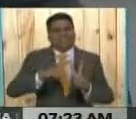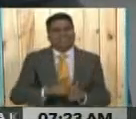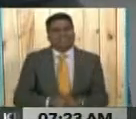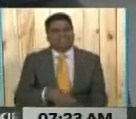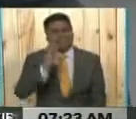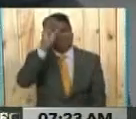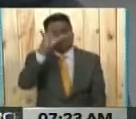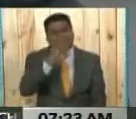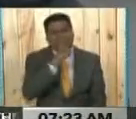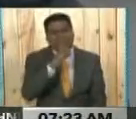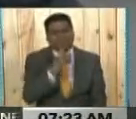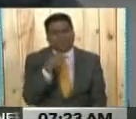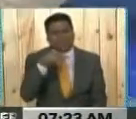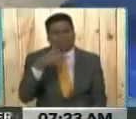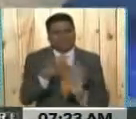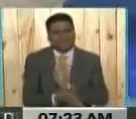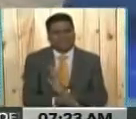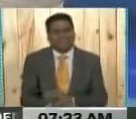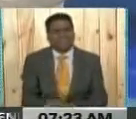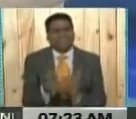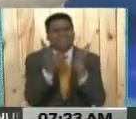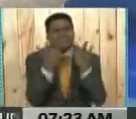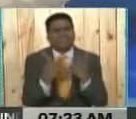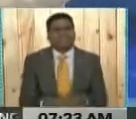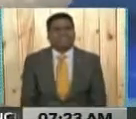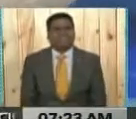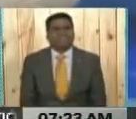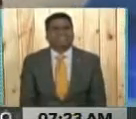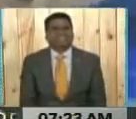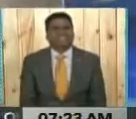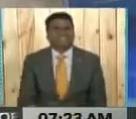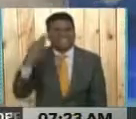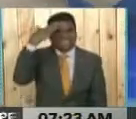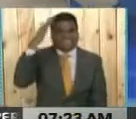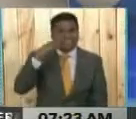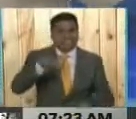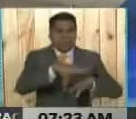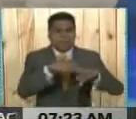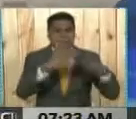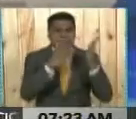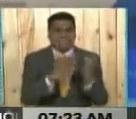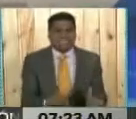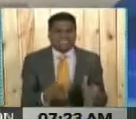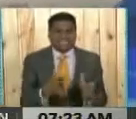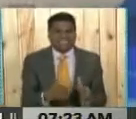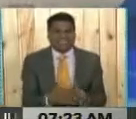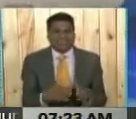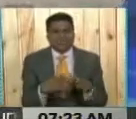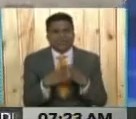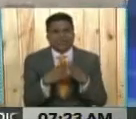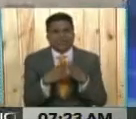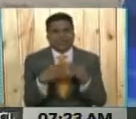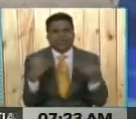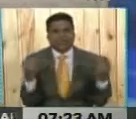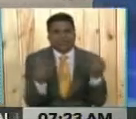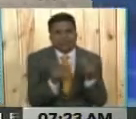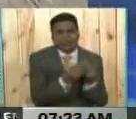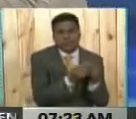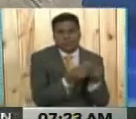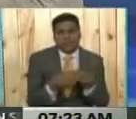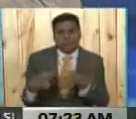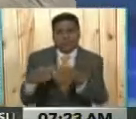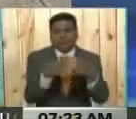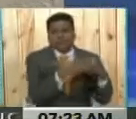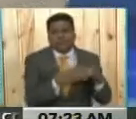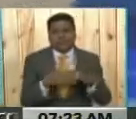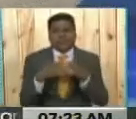nos tiene información al respecto. Así es, Harim, saludos al ministro Ñañez y a todos, el tren que lo acompaña dentro del Ministerio de Cultura.